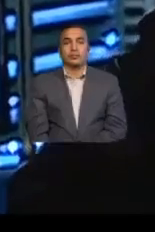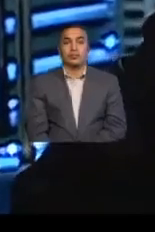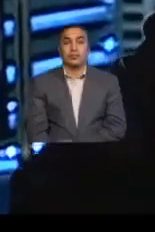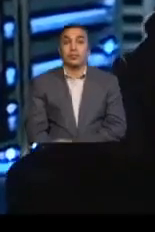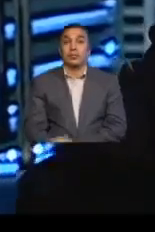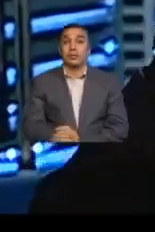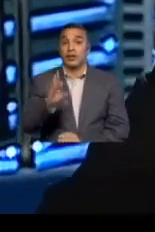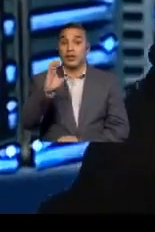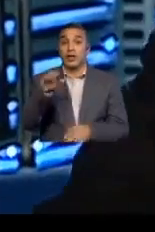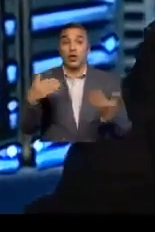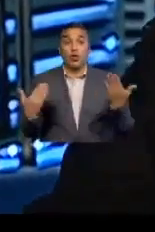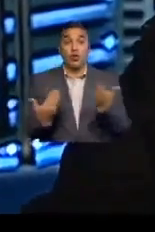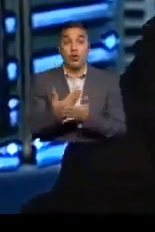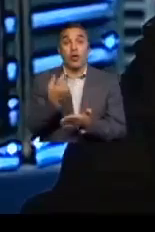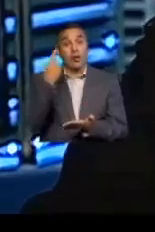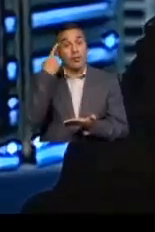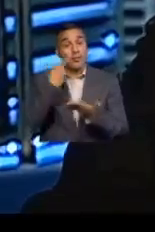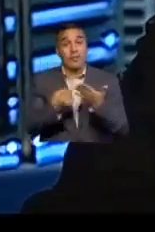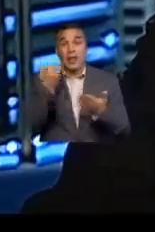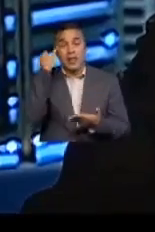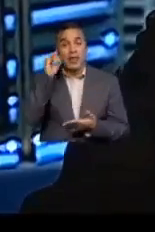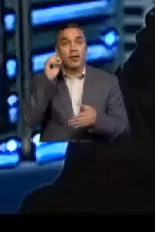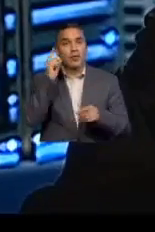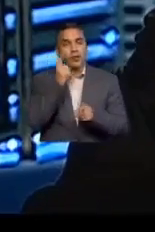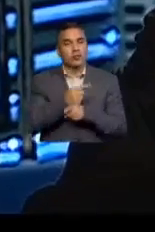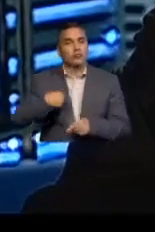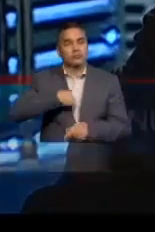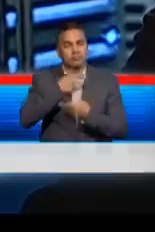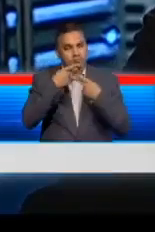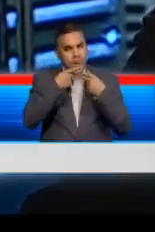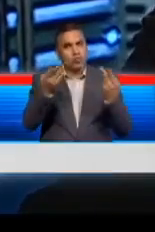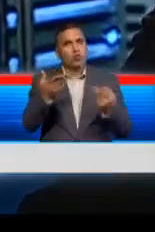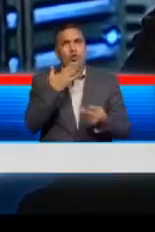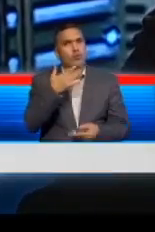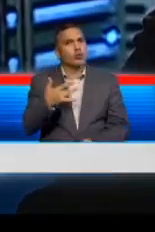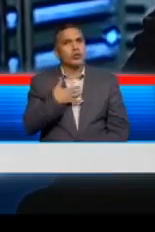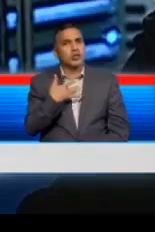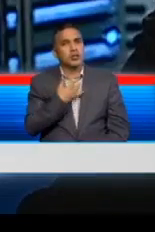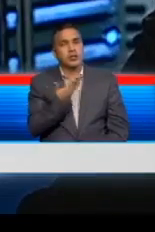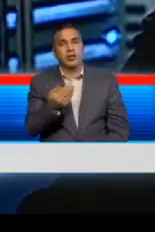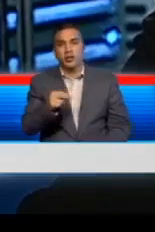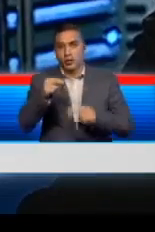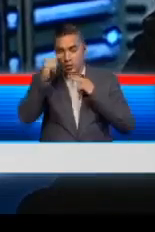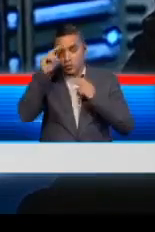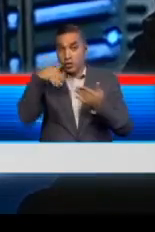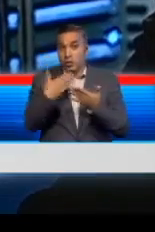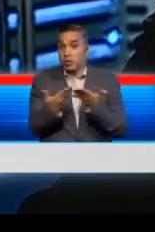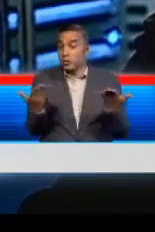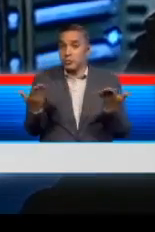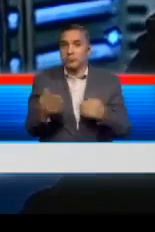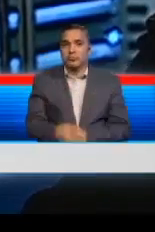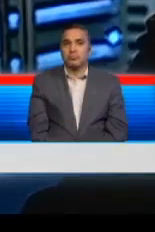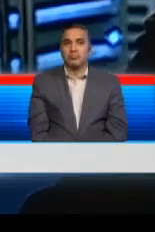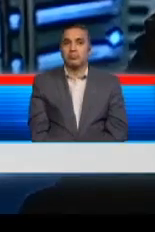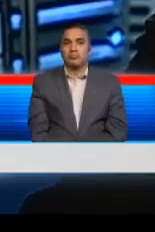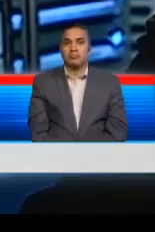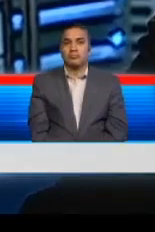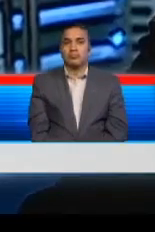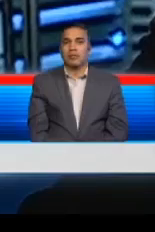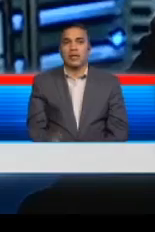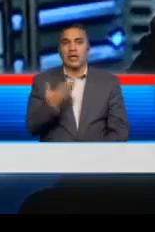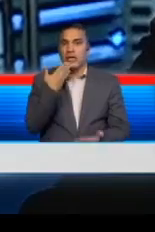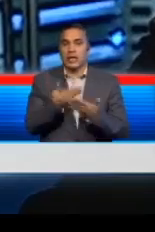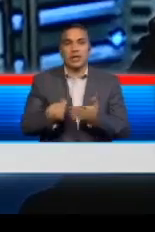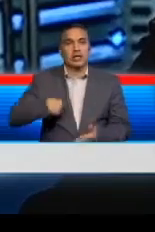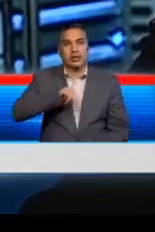TC se reinventa para darles lo mejor, por eso les compartimos cómo nos sentimos, las novedades que se vienen y lo agradecidos que